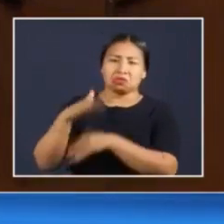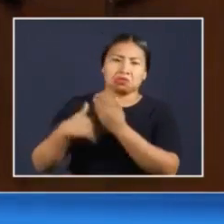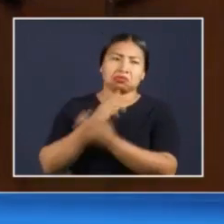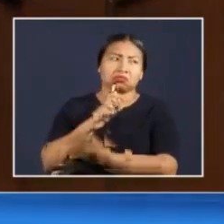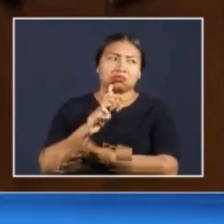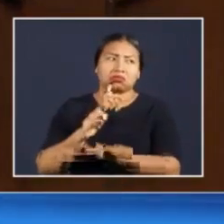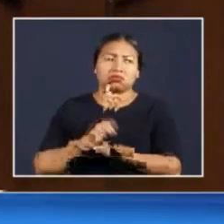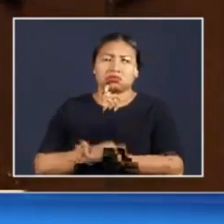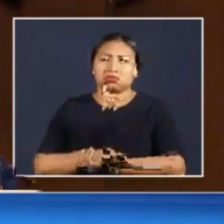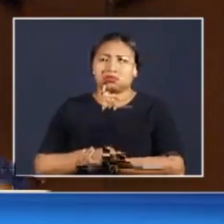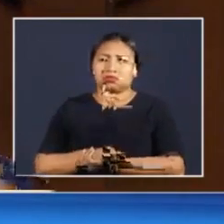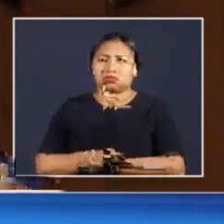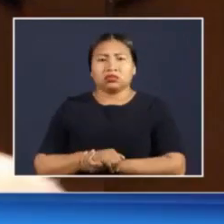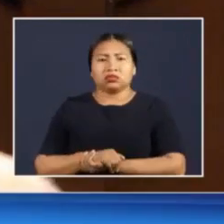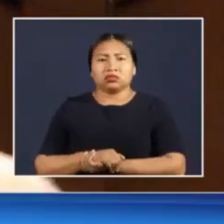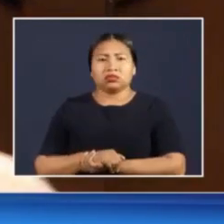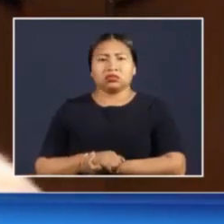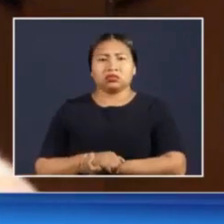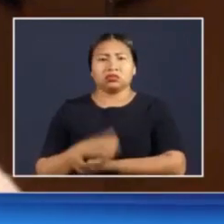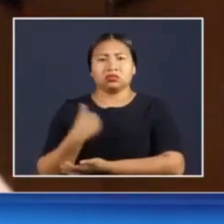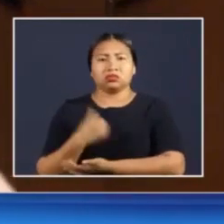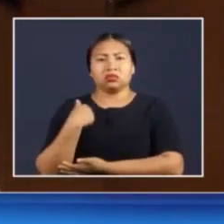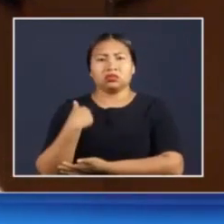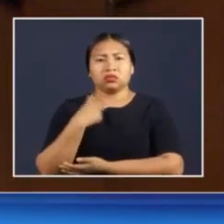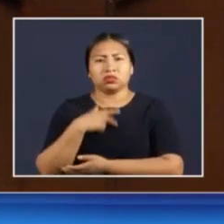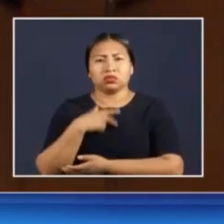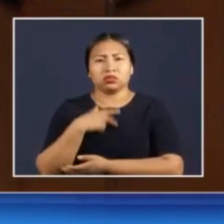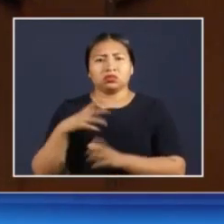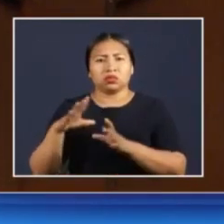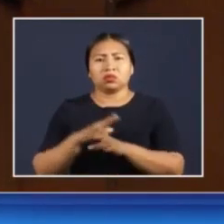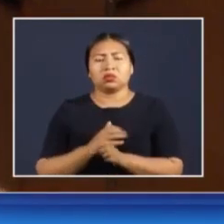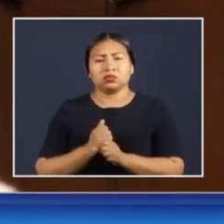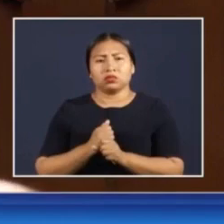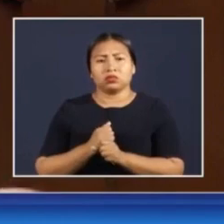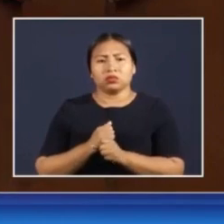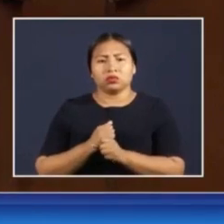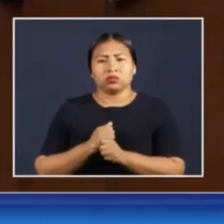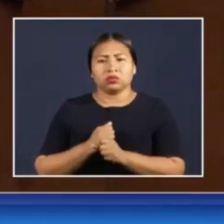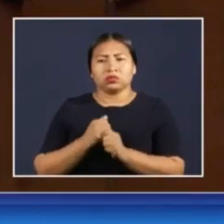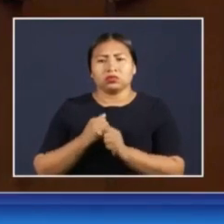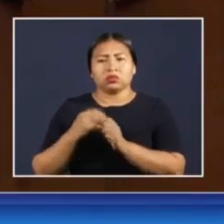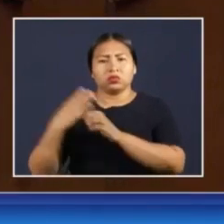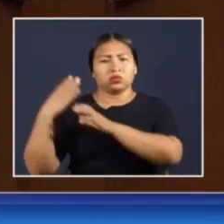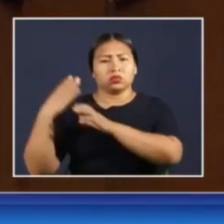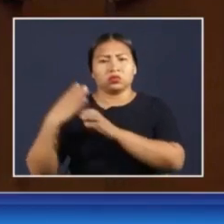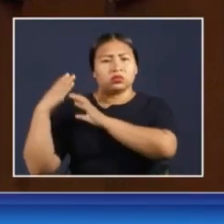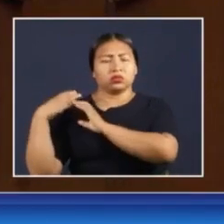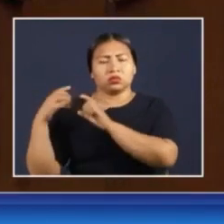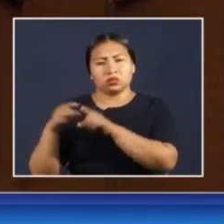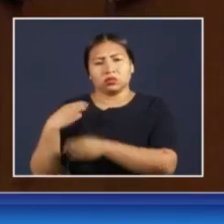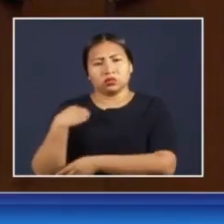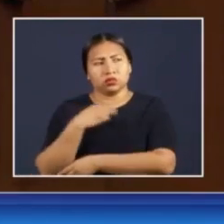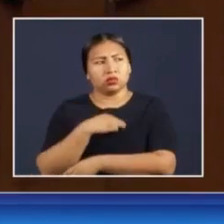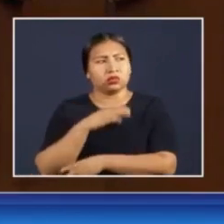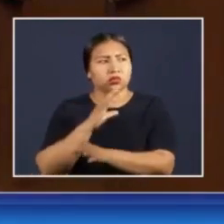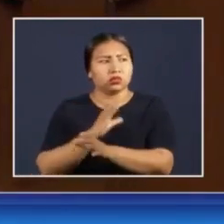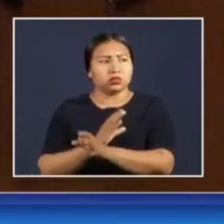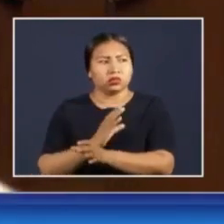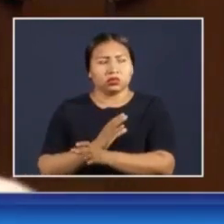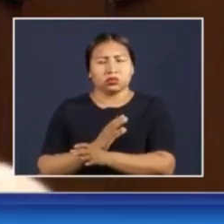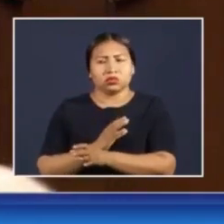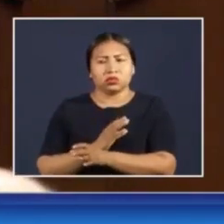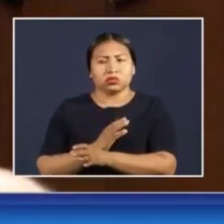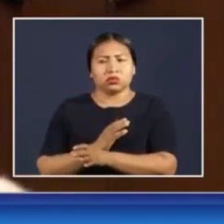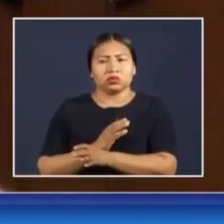estamos creando también el nivel coordinador del ministerio de seguridad de seguridad pública el centro de fusión de inteligencia